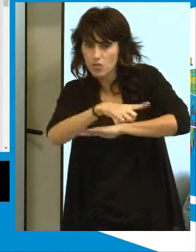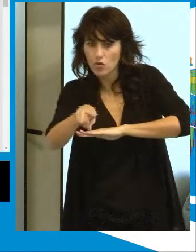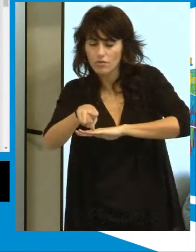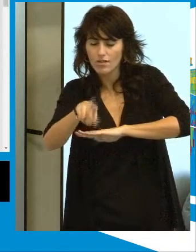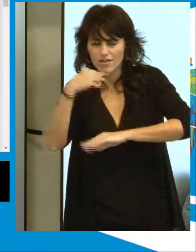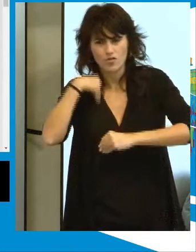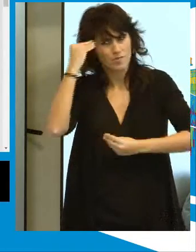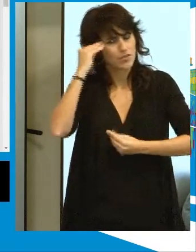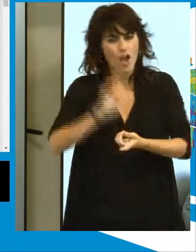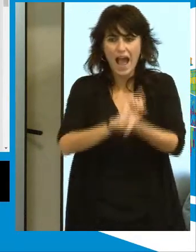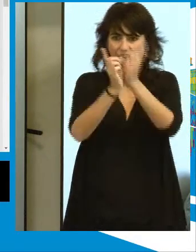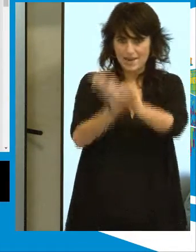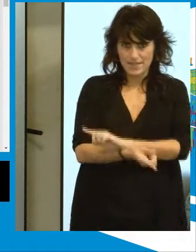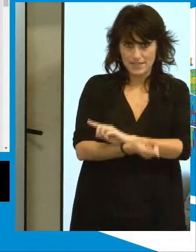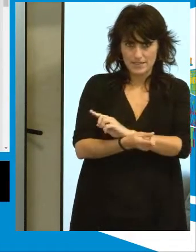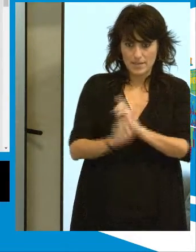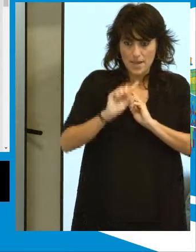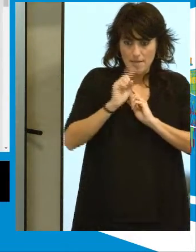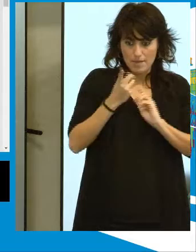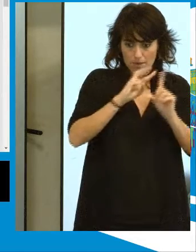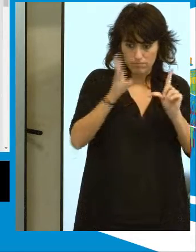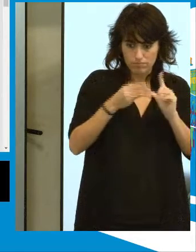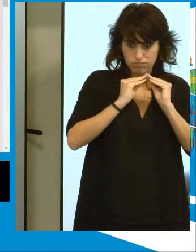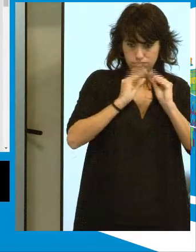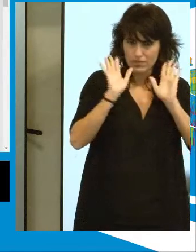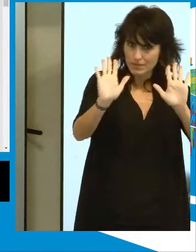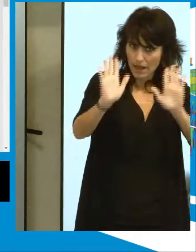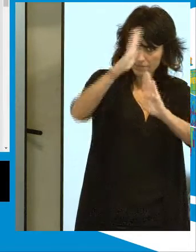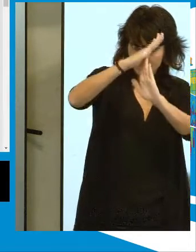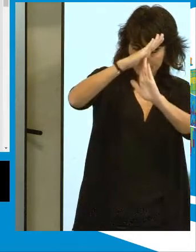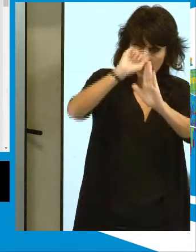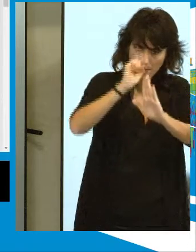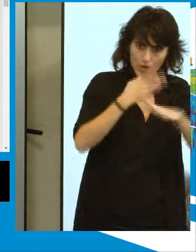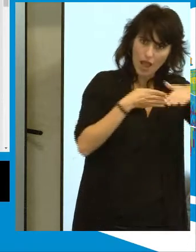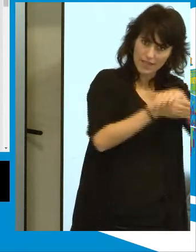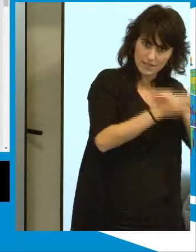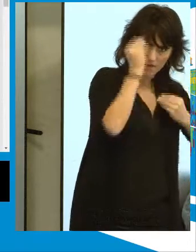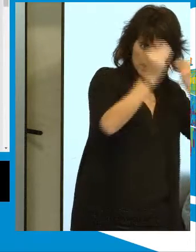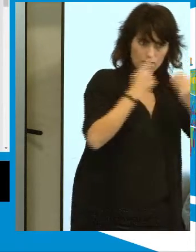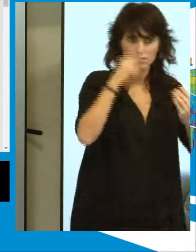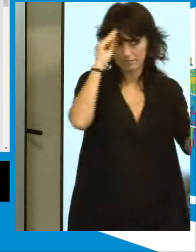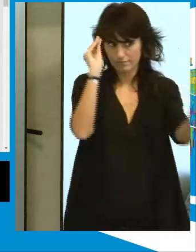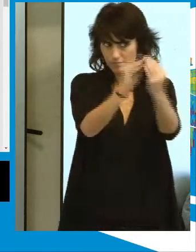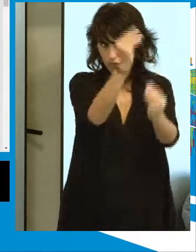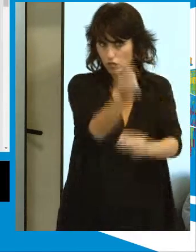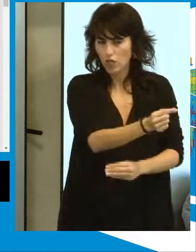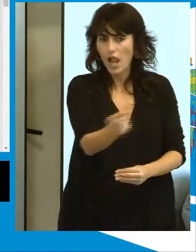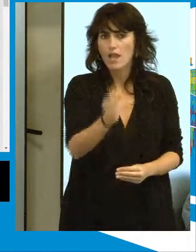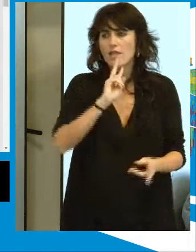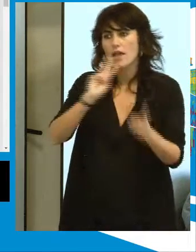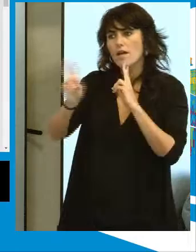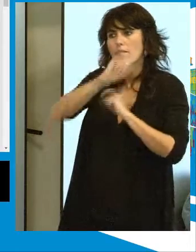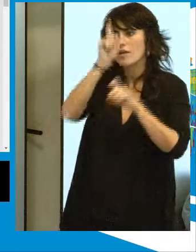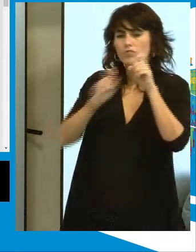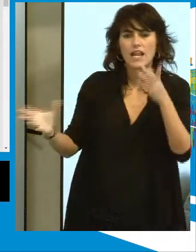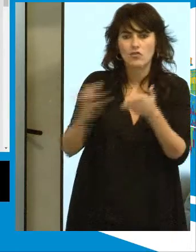al revés. Antes de elaborar las páginas web, debemos de pensar hacerlas accesibles. Totalmente de acuerdo. Y otra cosa que os quería preguntar a todos